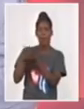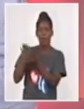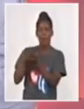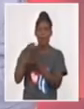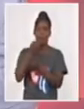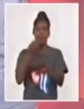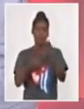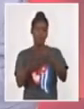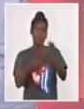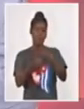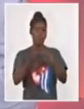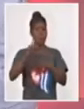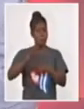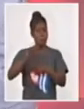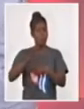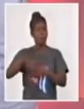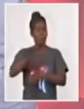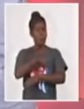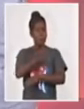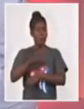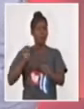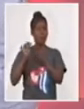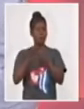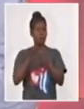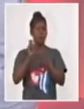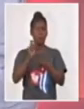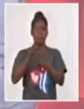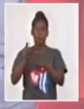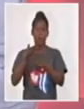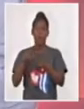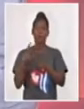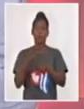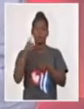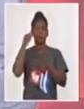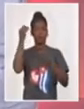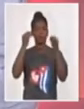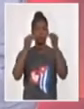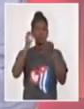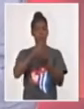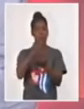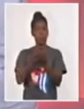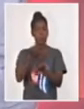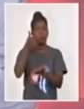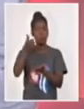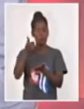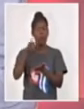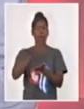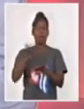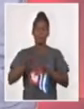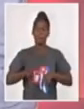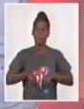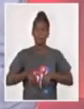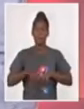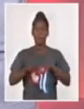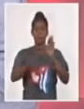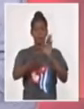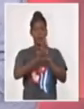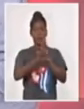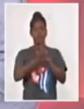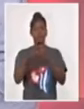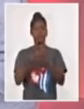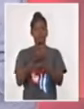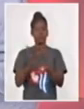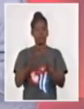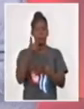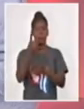resolución y en el mes de agosto la resolución 102 derogó la